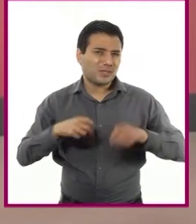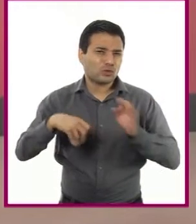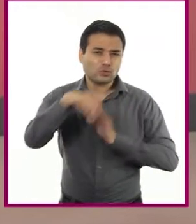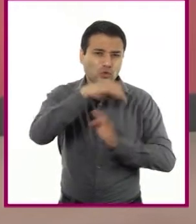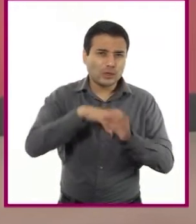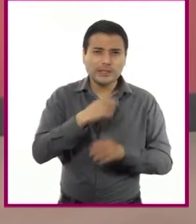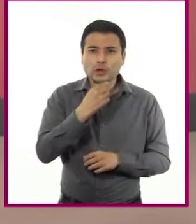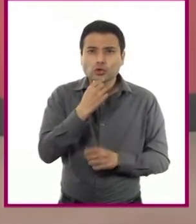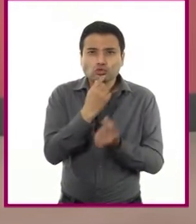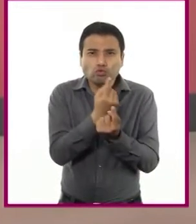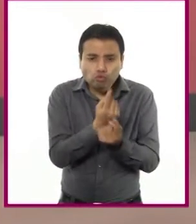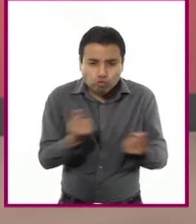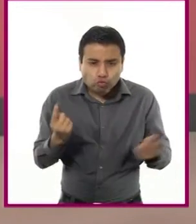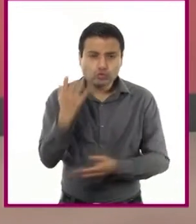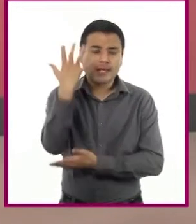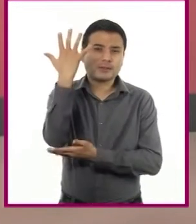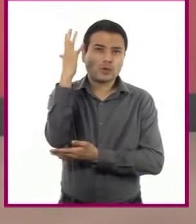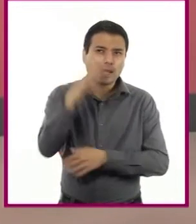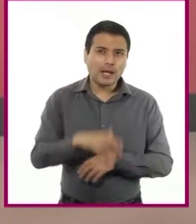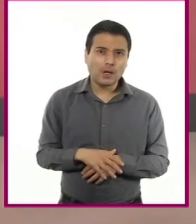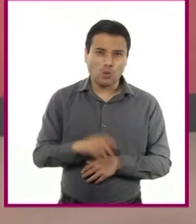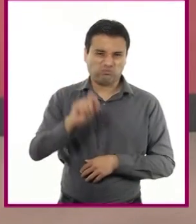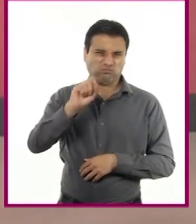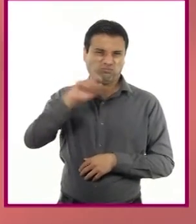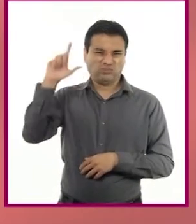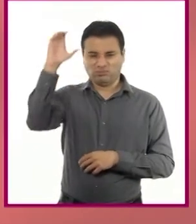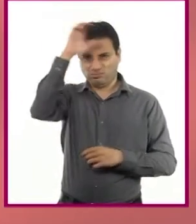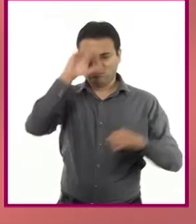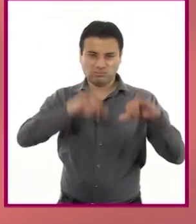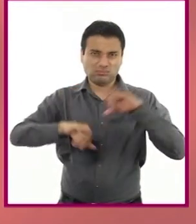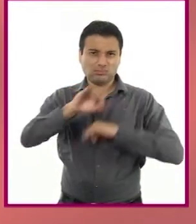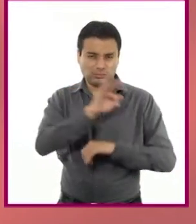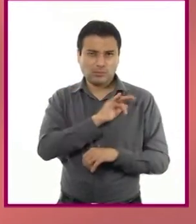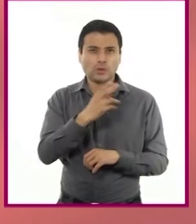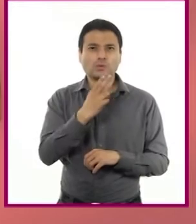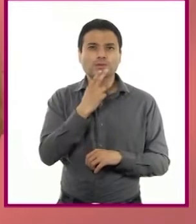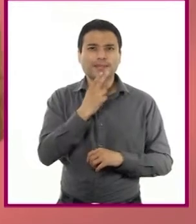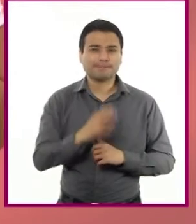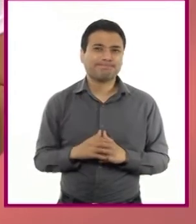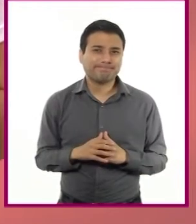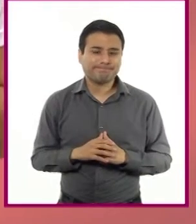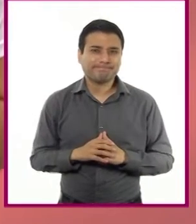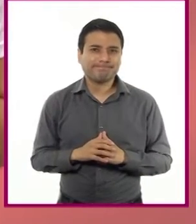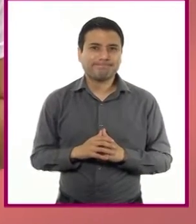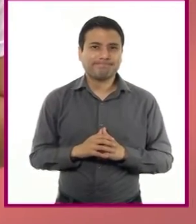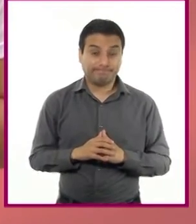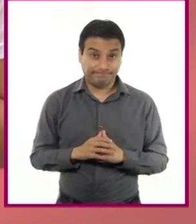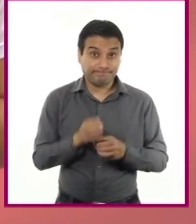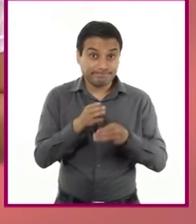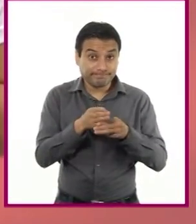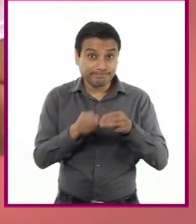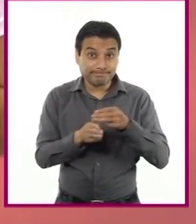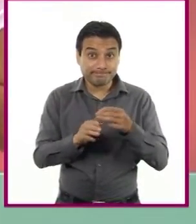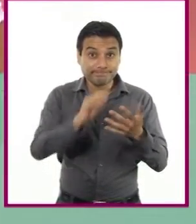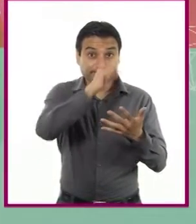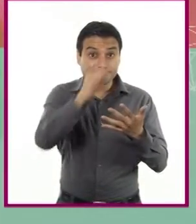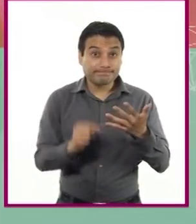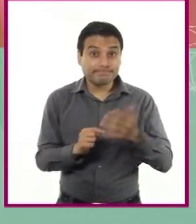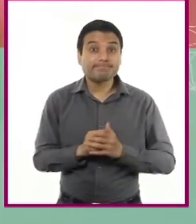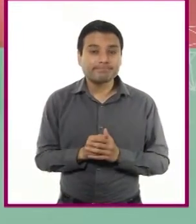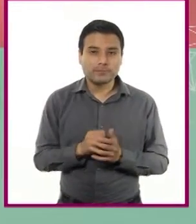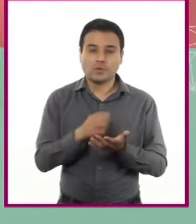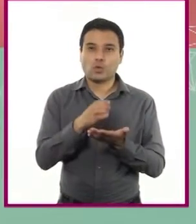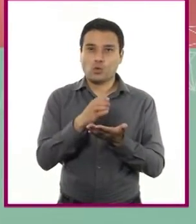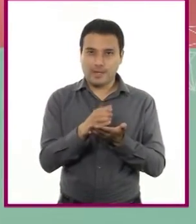de edad preescolar hasta científicos. Los materiales que vamos a necesitar para esta sesión son cuaderno